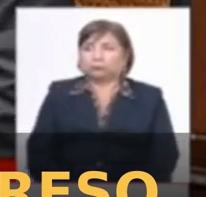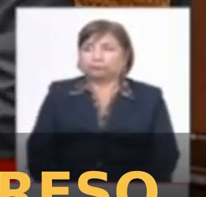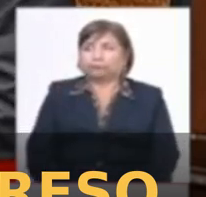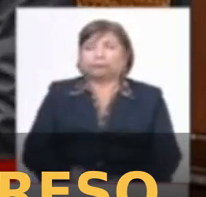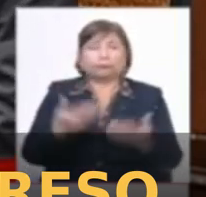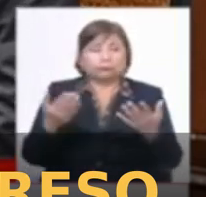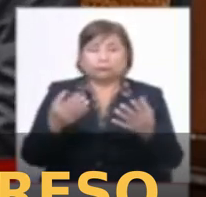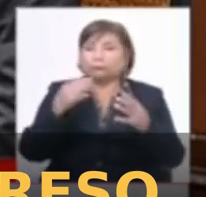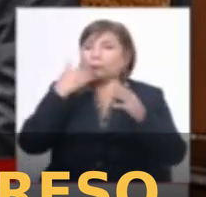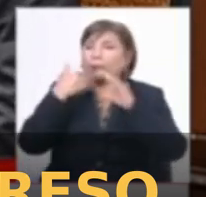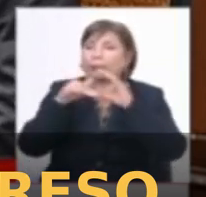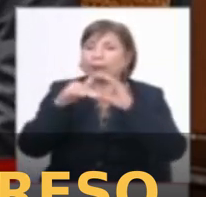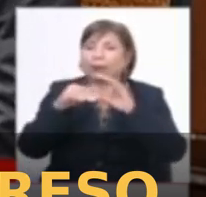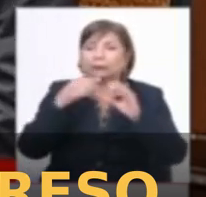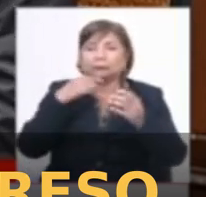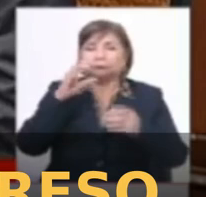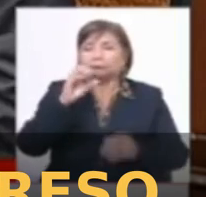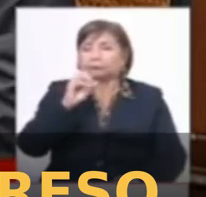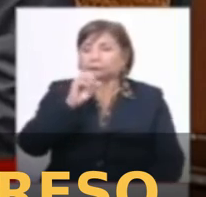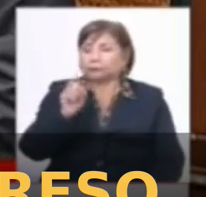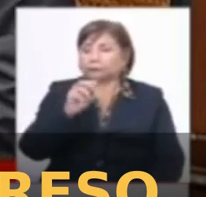Correo electrónico